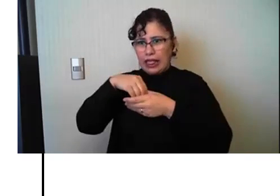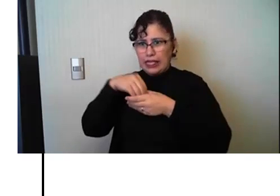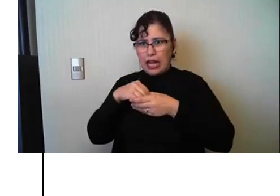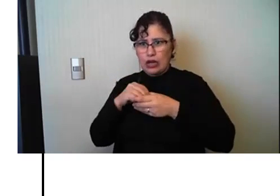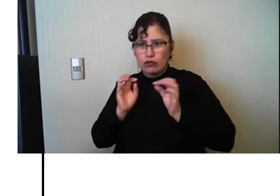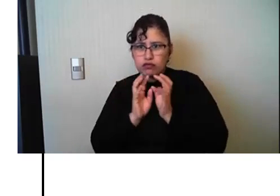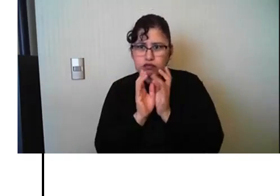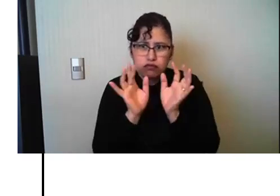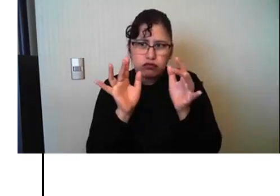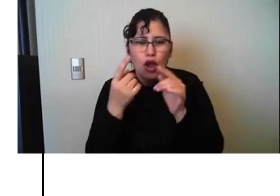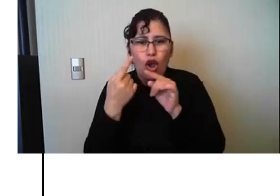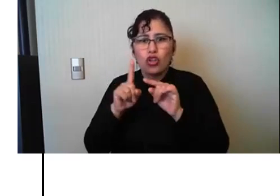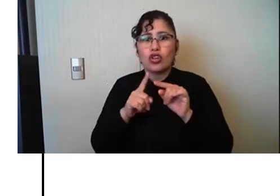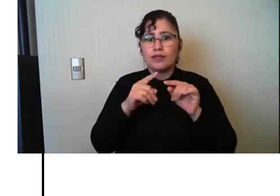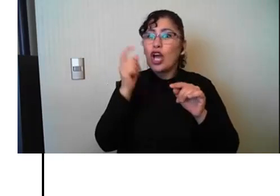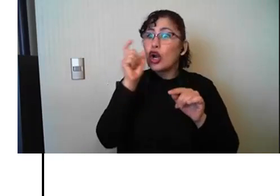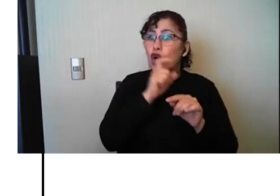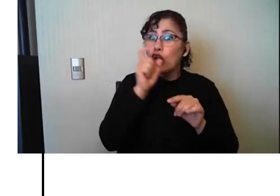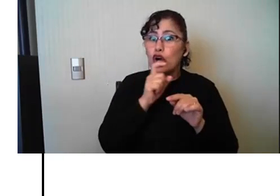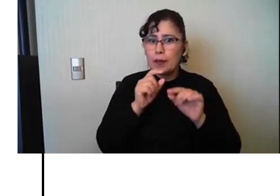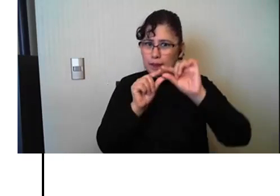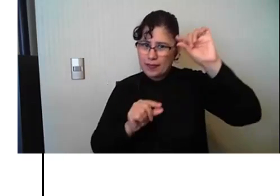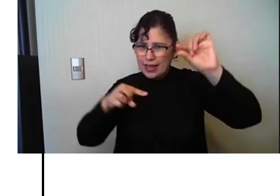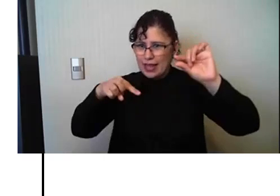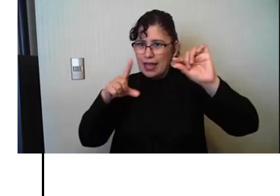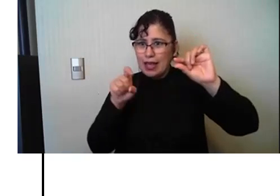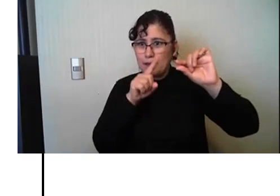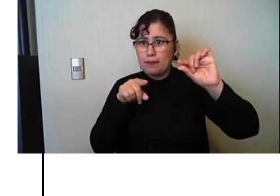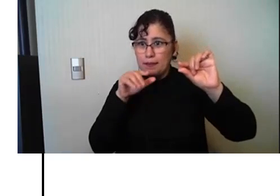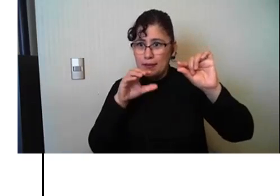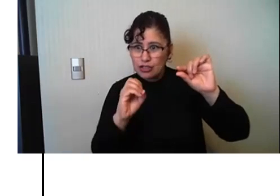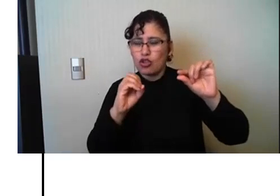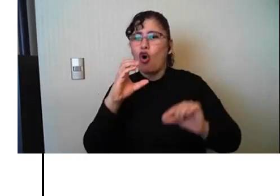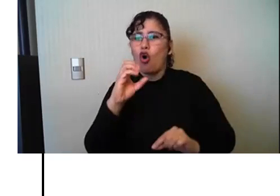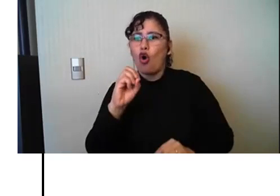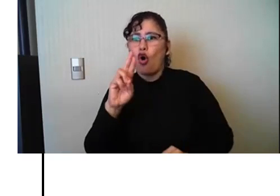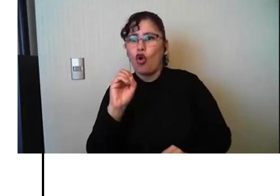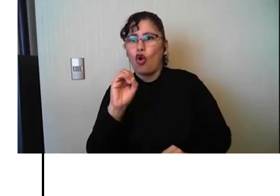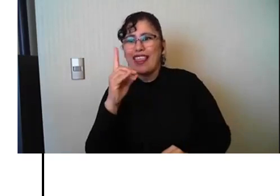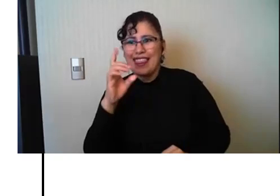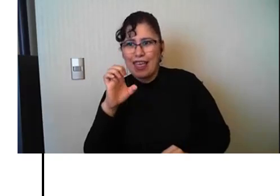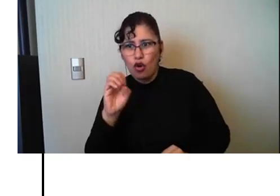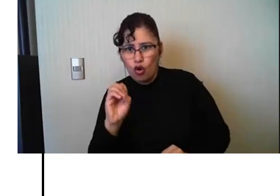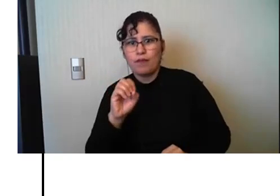rojo, el plexo coroideo que está descansando sobre el tálamo.